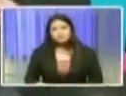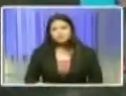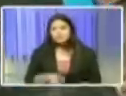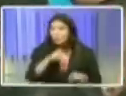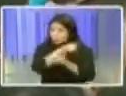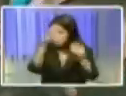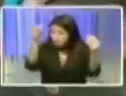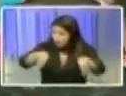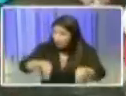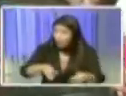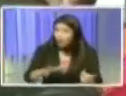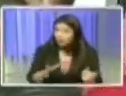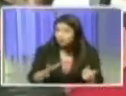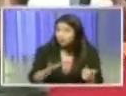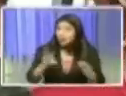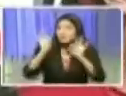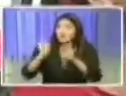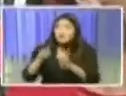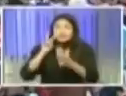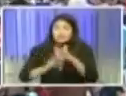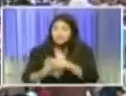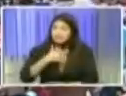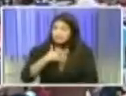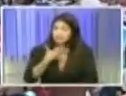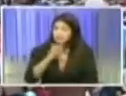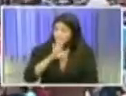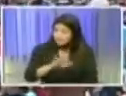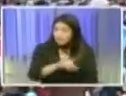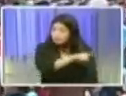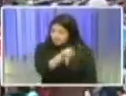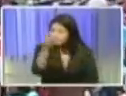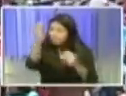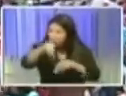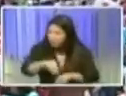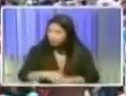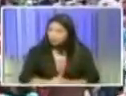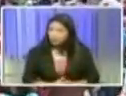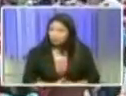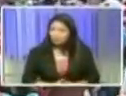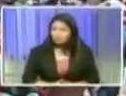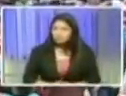¿Ustedes están de acuerdo con esa visión y ese sentimiento?